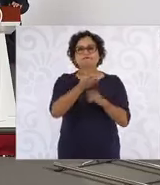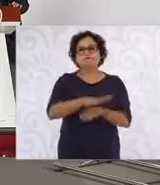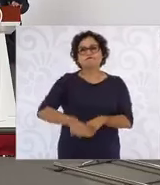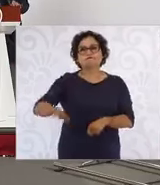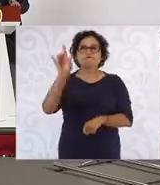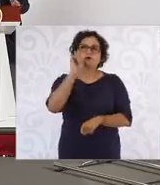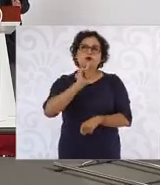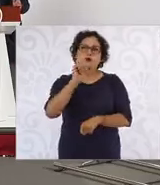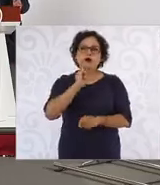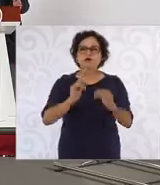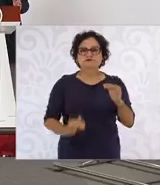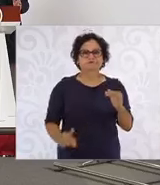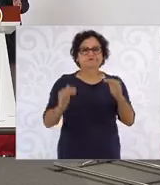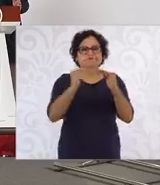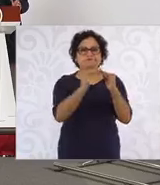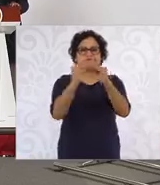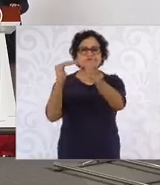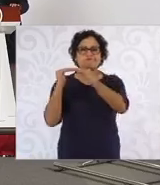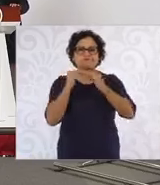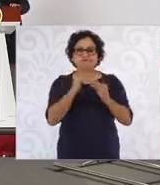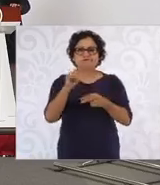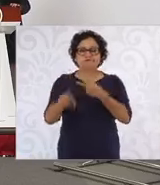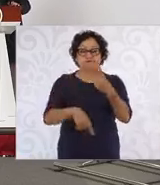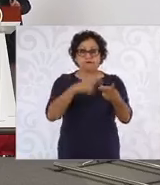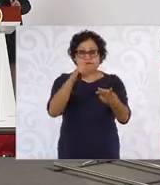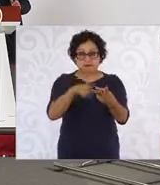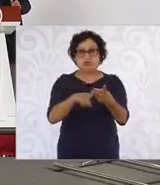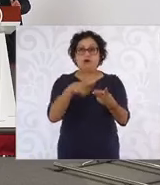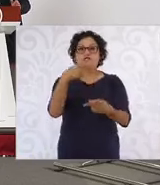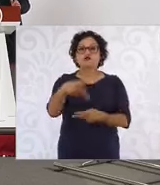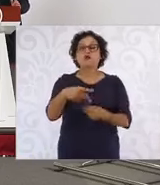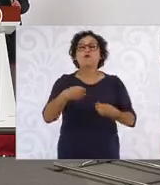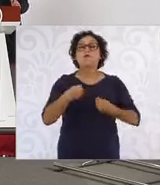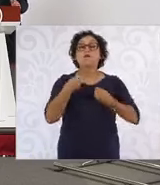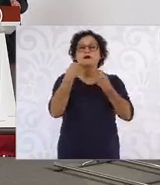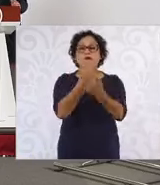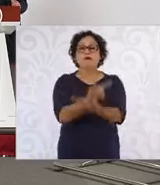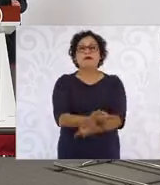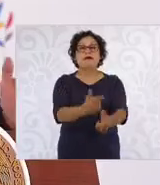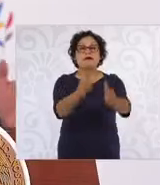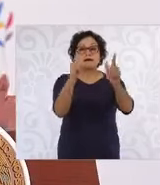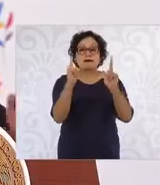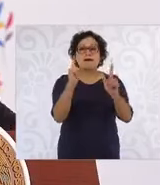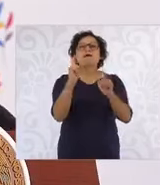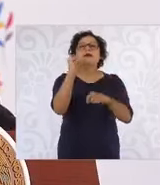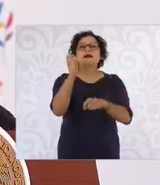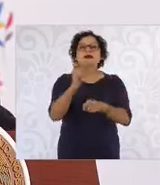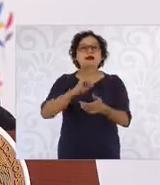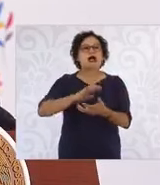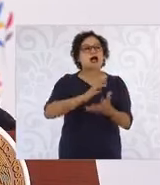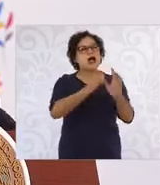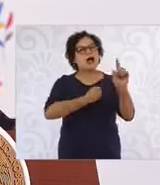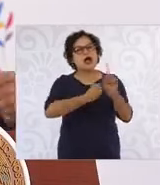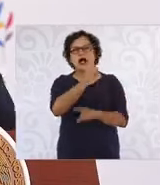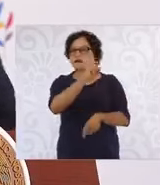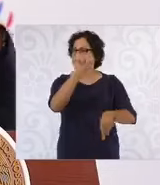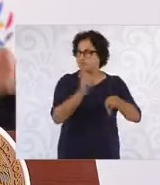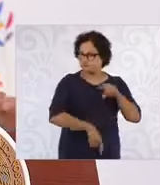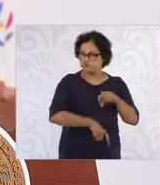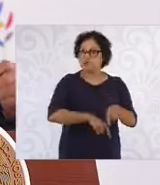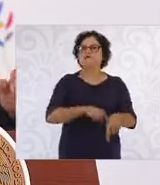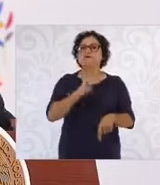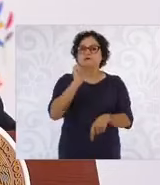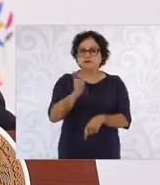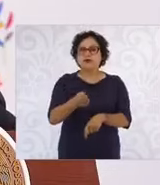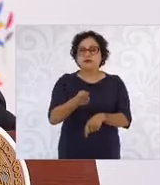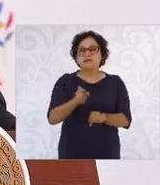mujeres, en el derecho a vivir una vida libre de violencias, que instala, digamos, en la Constitución deberes reforzados